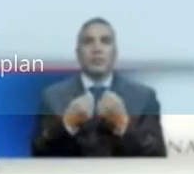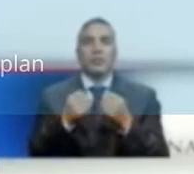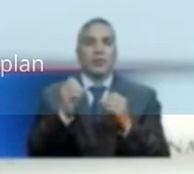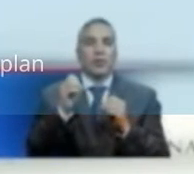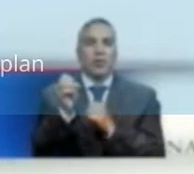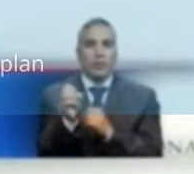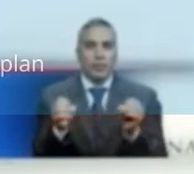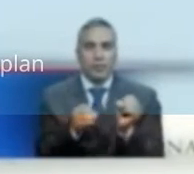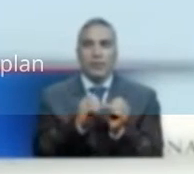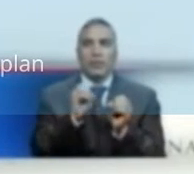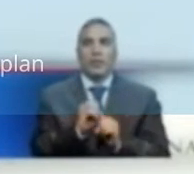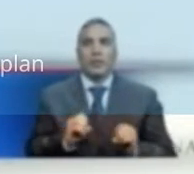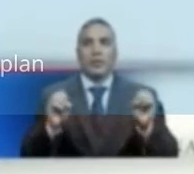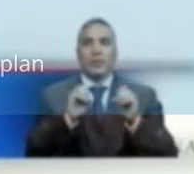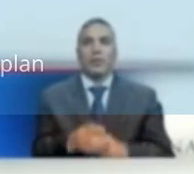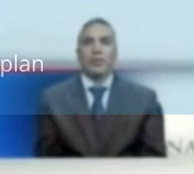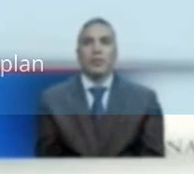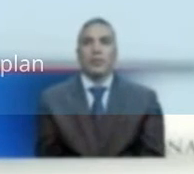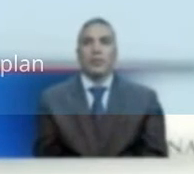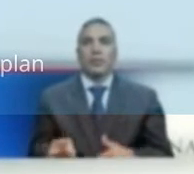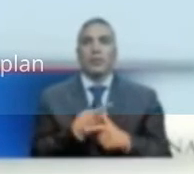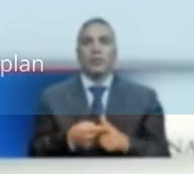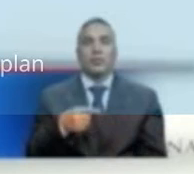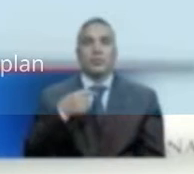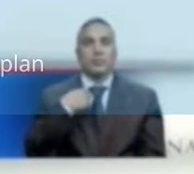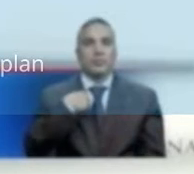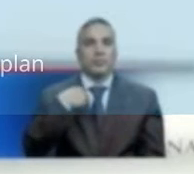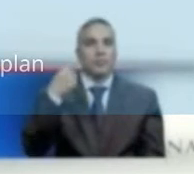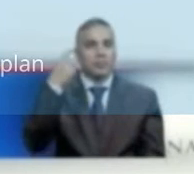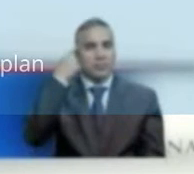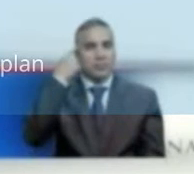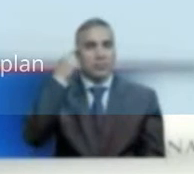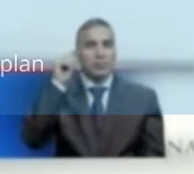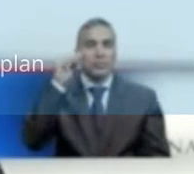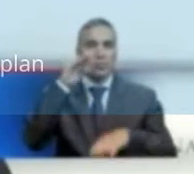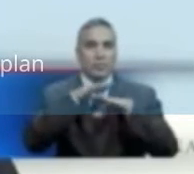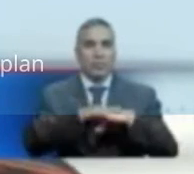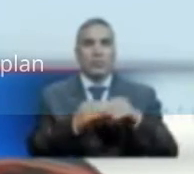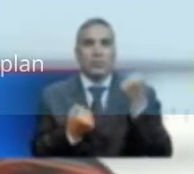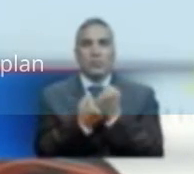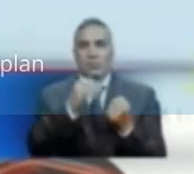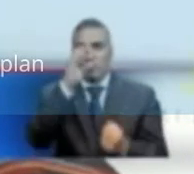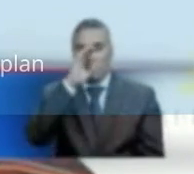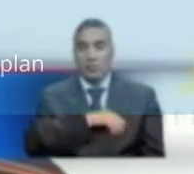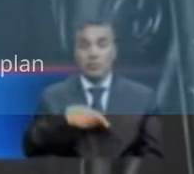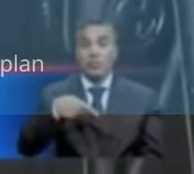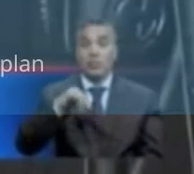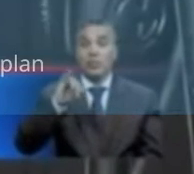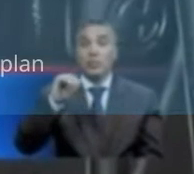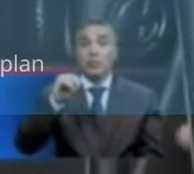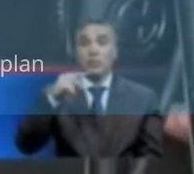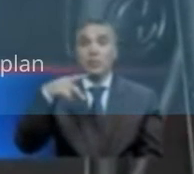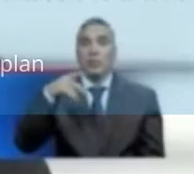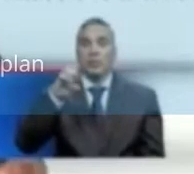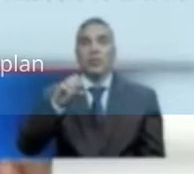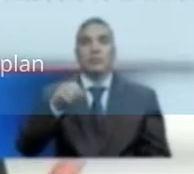a la integridad de los ciudadanos. Y en ese sentido manifiesto al menos todo el respaldo a la Policía Nacional. Salvador Quispe, de Pachacutic, legitima